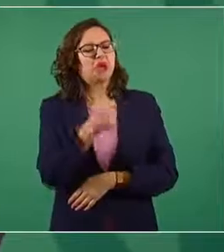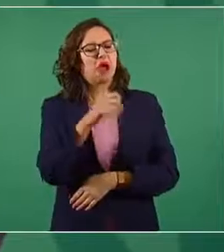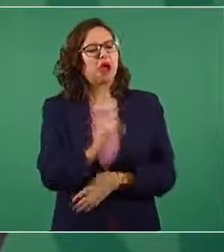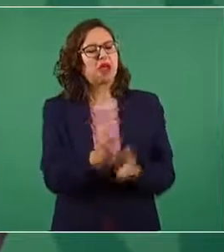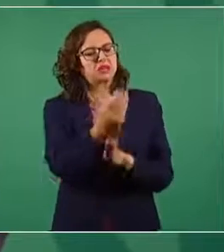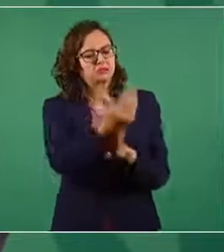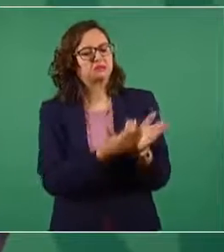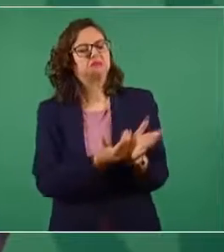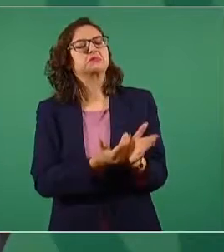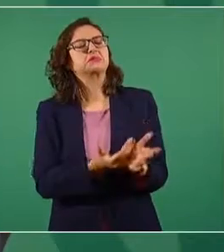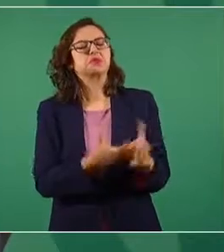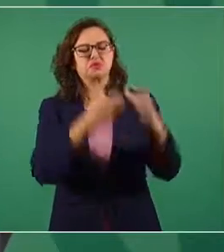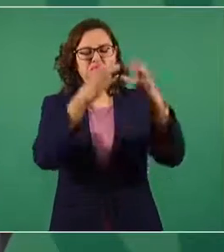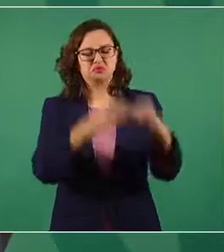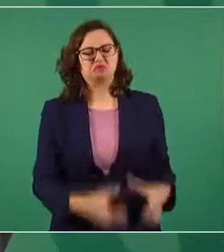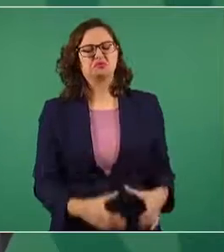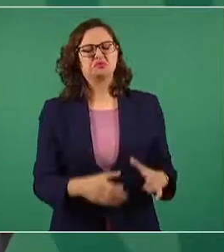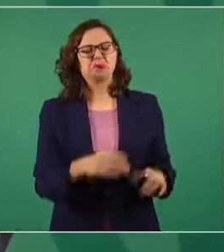perversidad